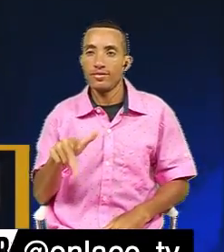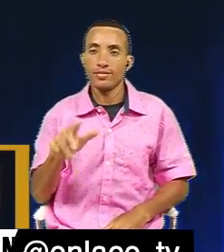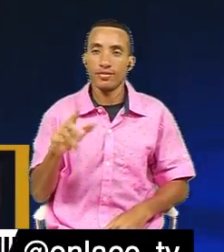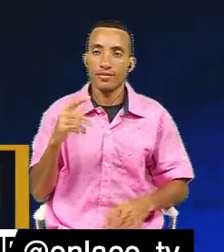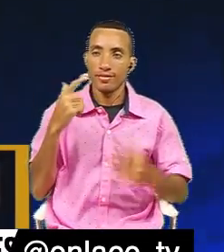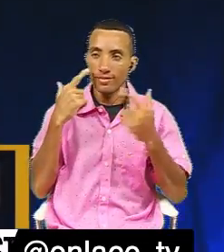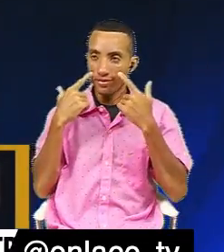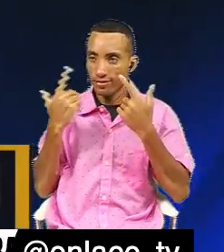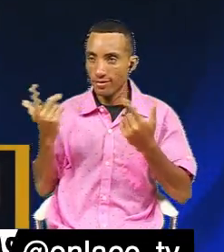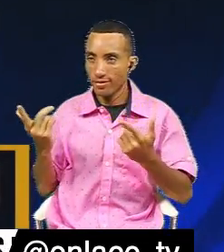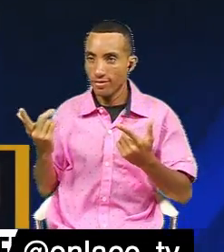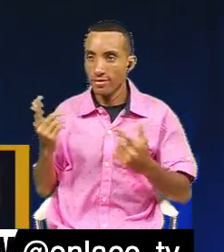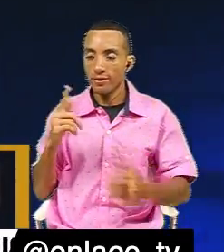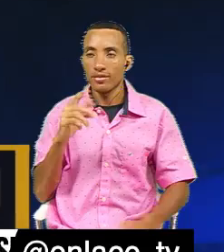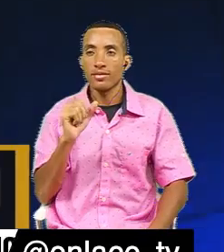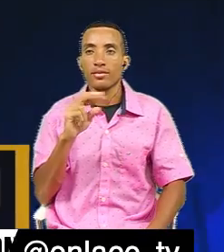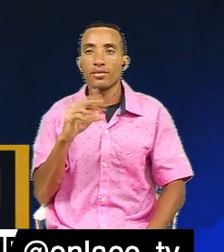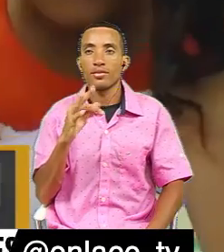fantasía.